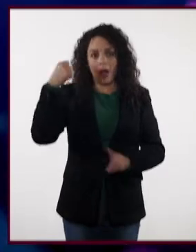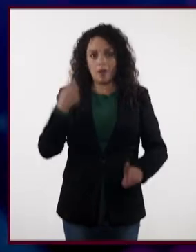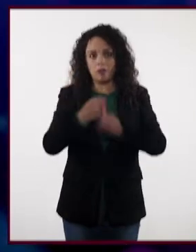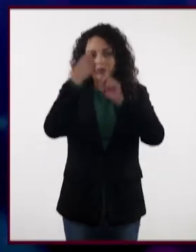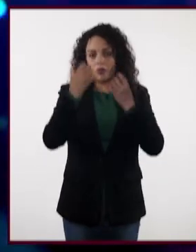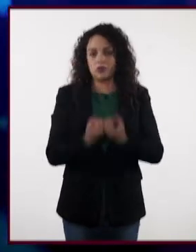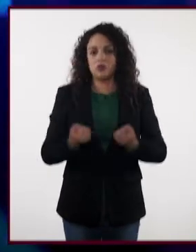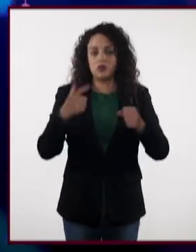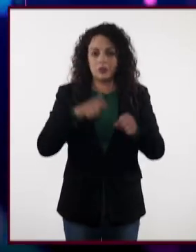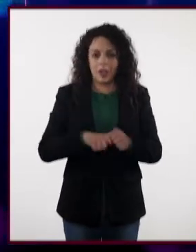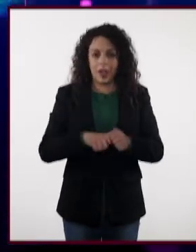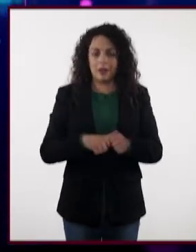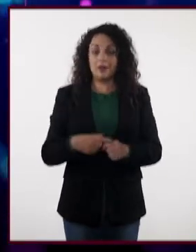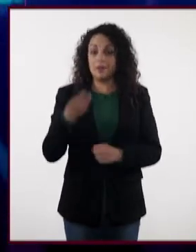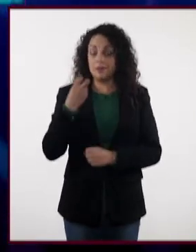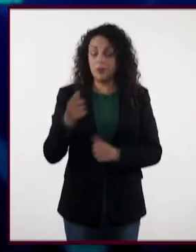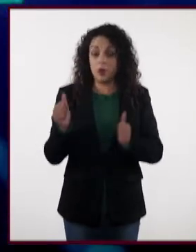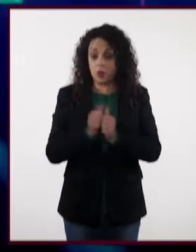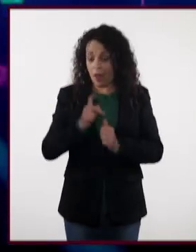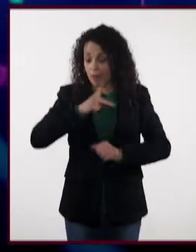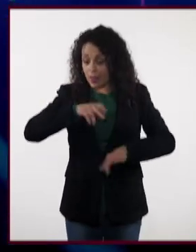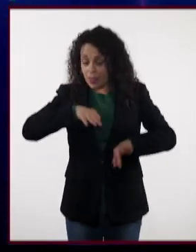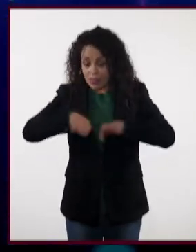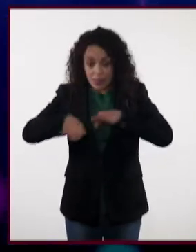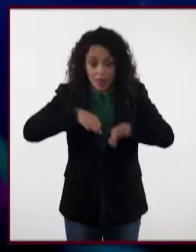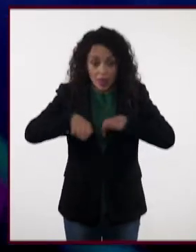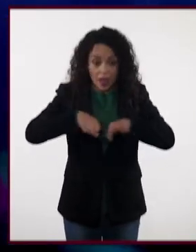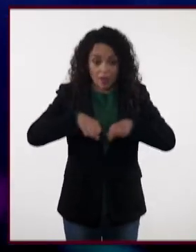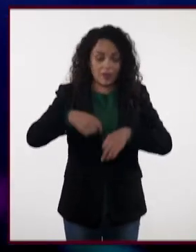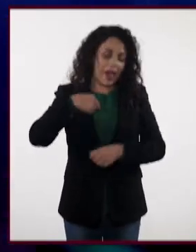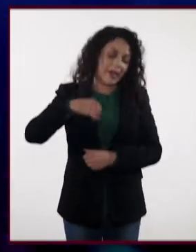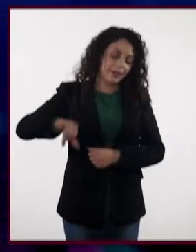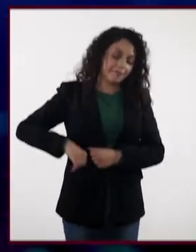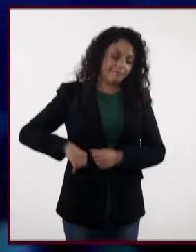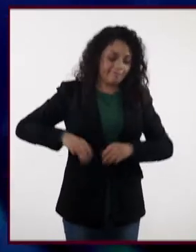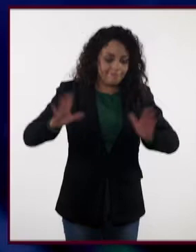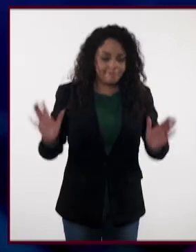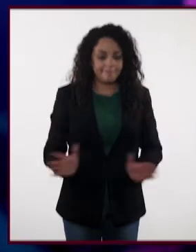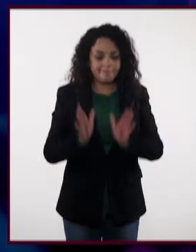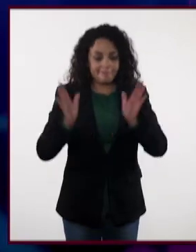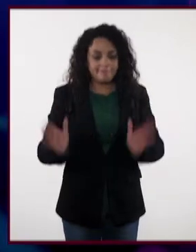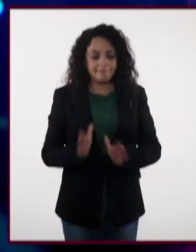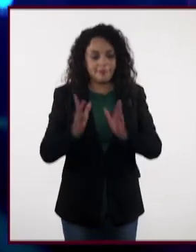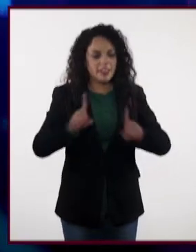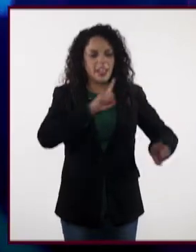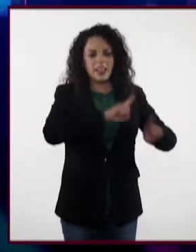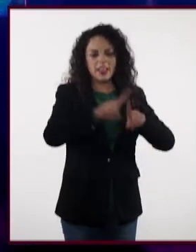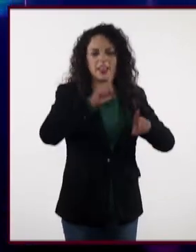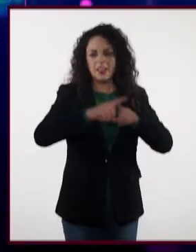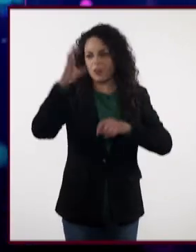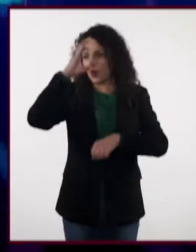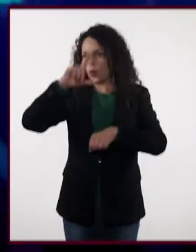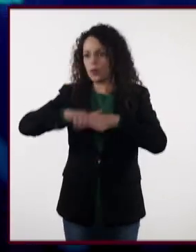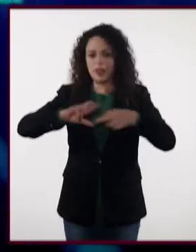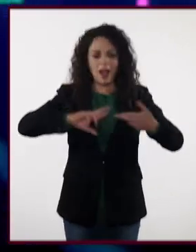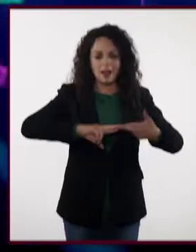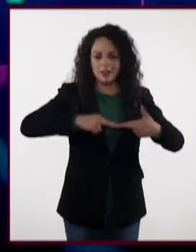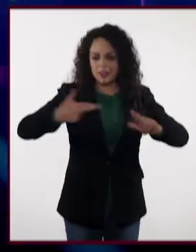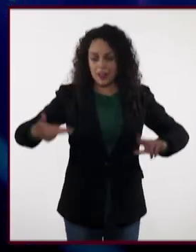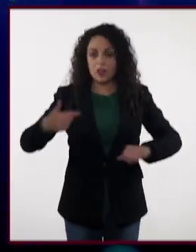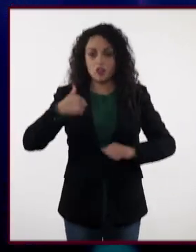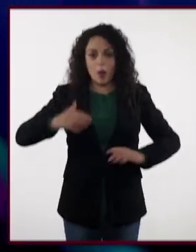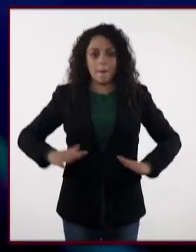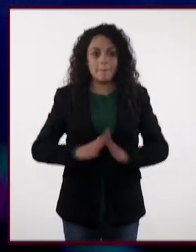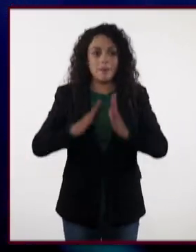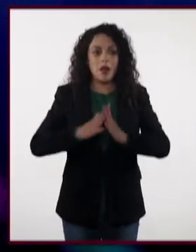social. Entonces, a través de mi trabajo me interesa fomentar relaciones multiculturales en donde colaboro, pues no